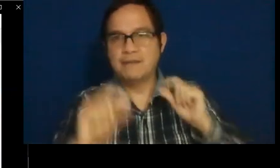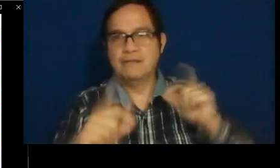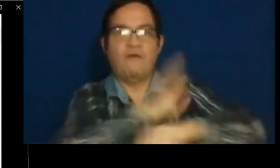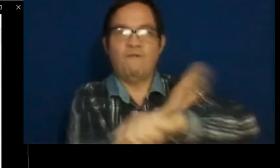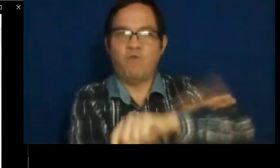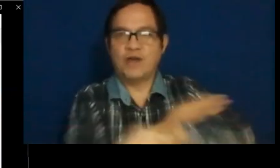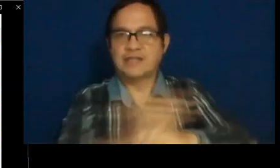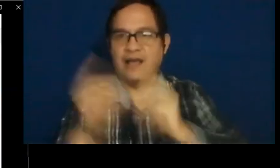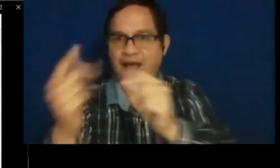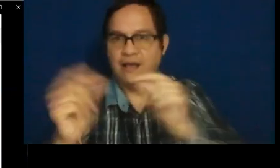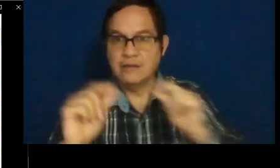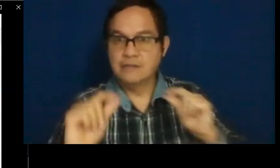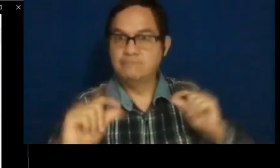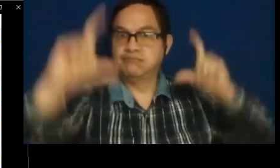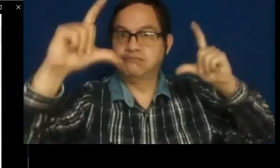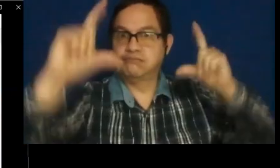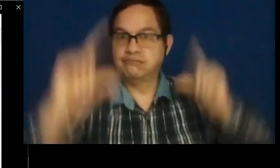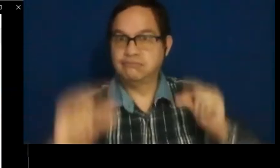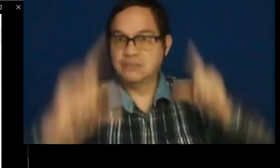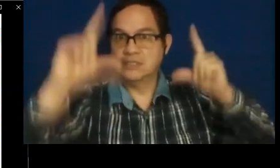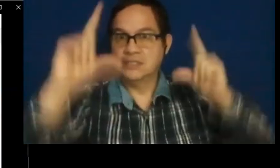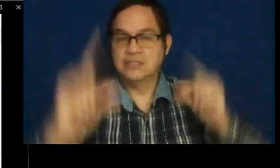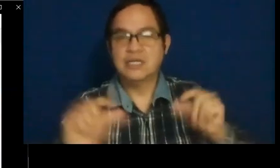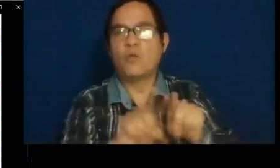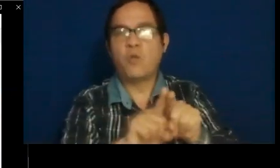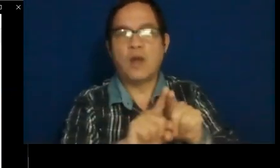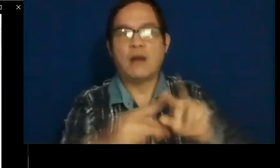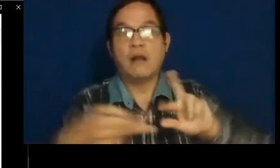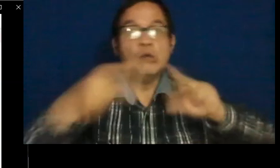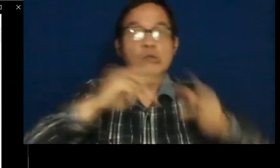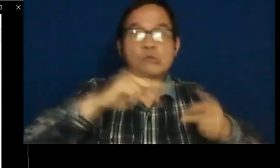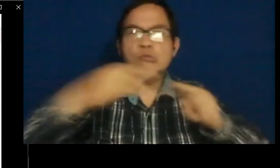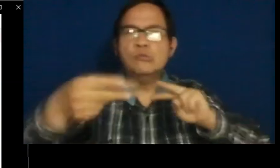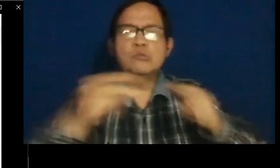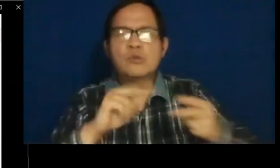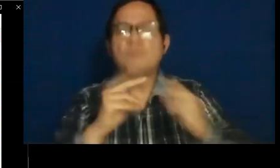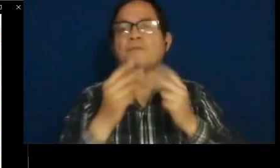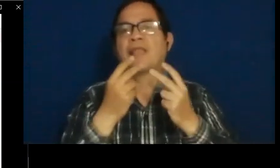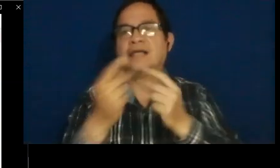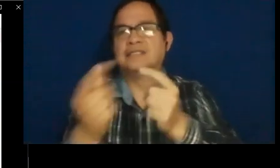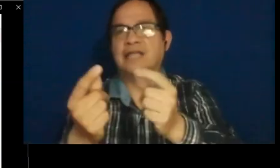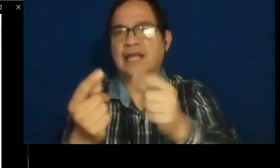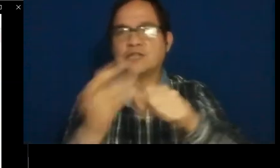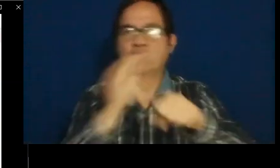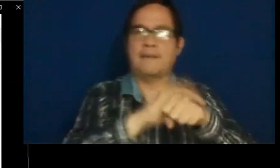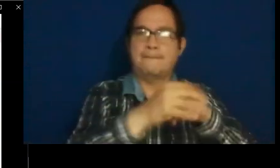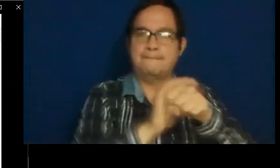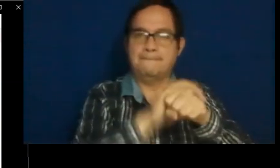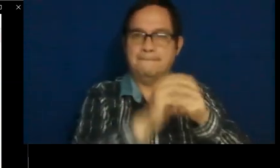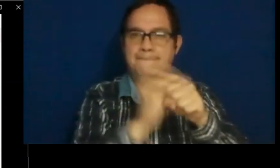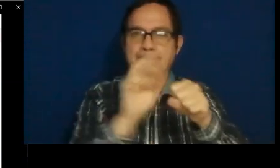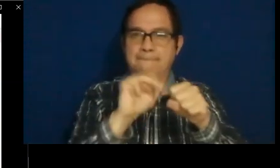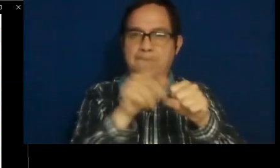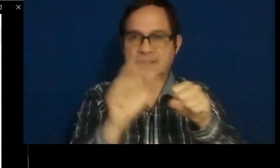esta expresión de fuerza igual a masa por aceleración una relación inversamente proporcional entre la aceleración y la masa. De tal manera